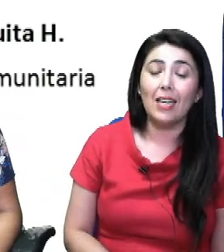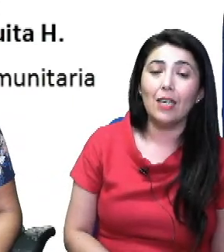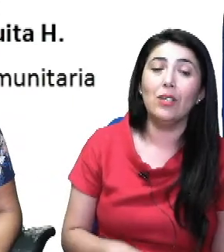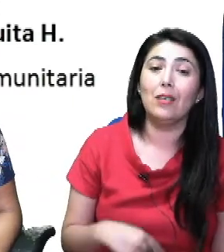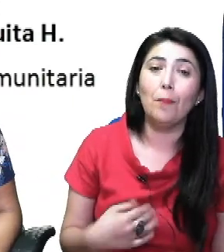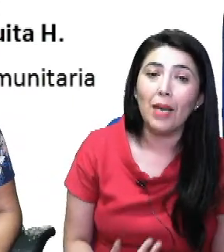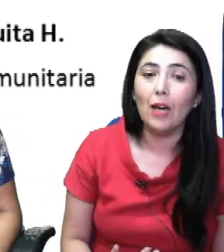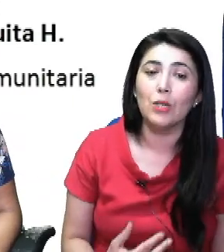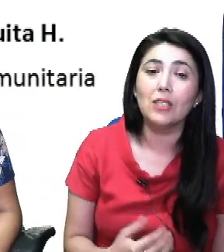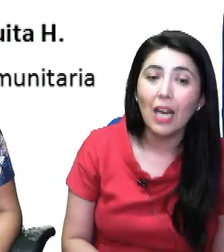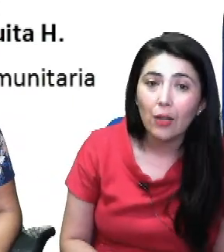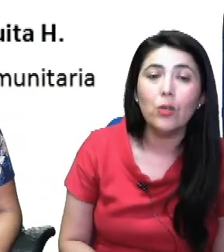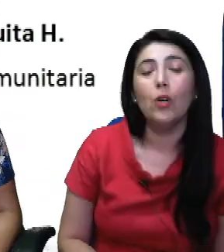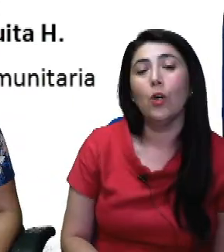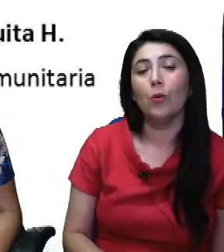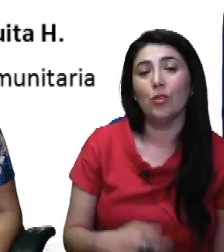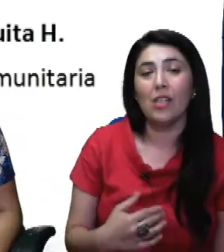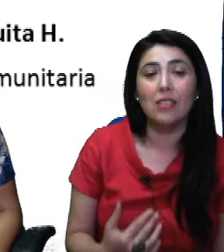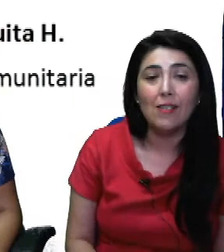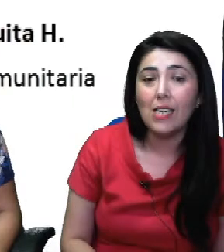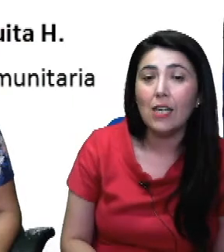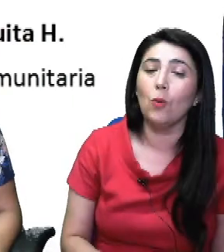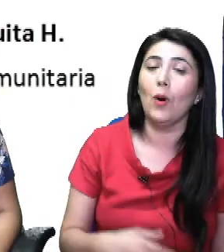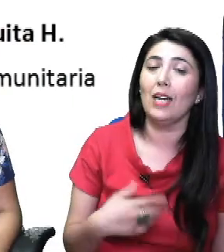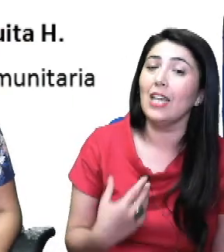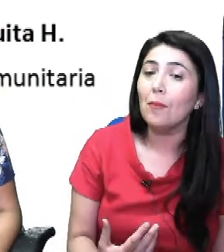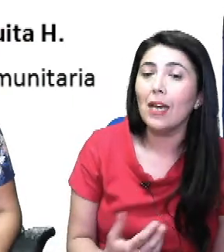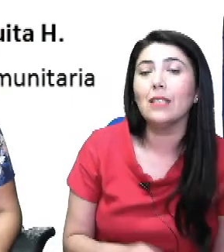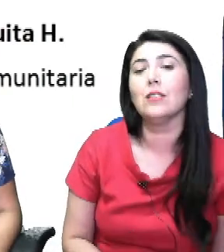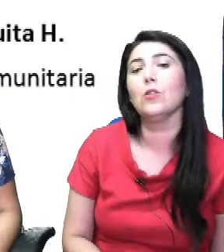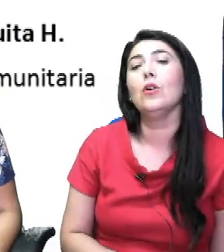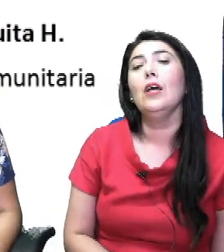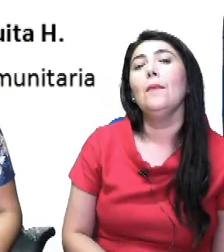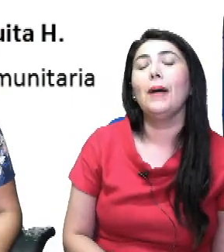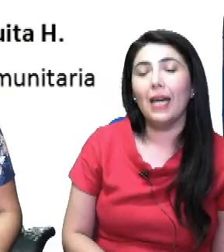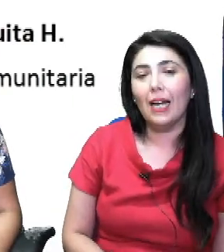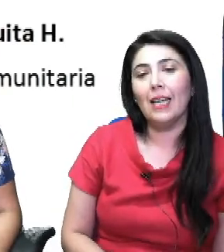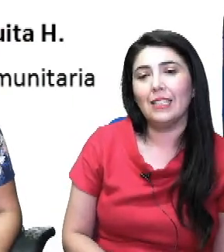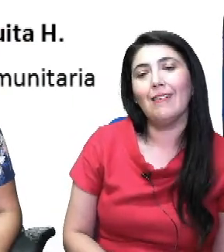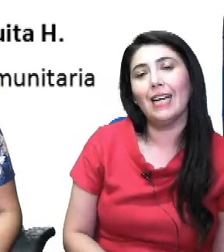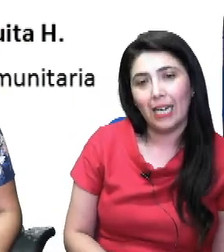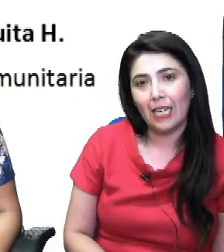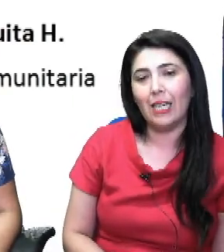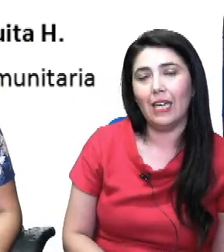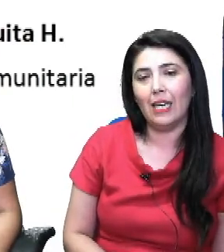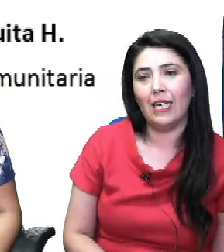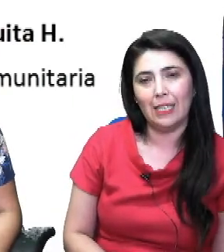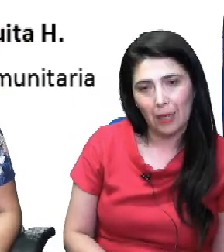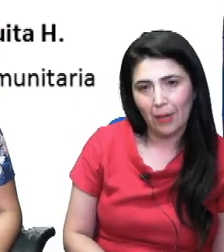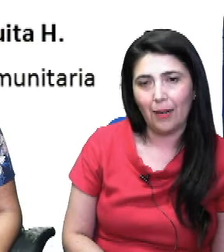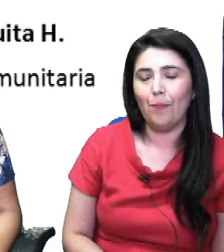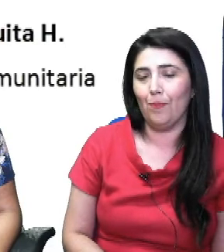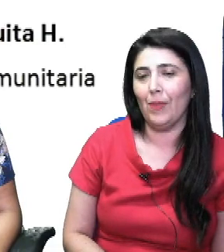verdad es que nos interpela como Estado, como sociedad civil, como academia, ¿cierto?, para trabajar en